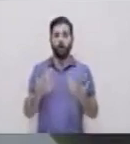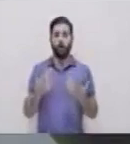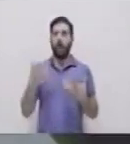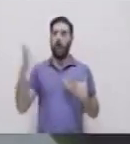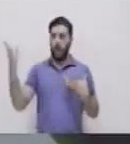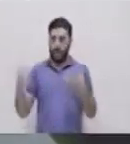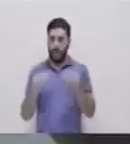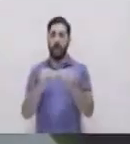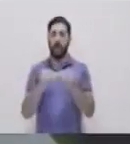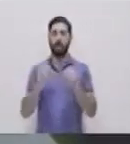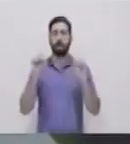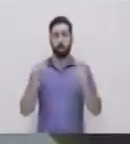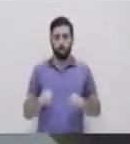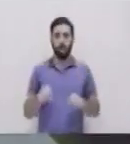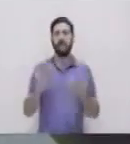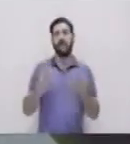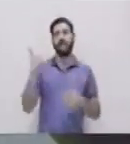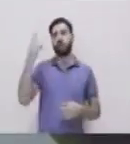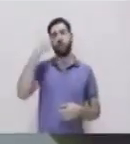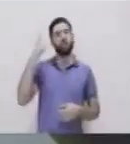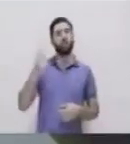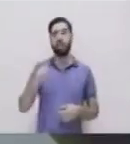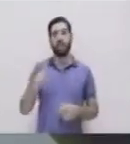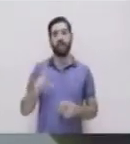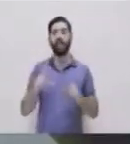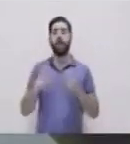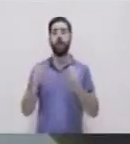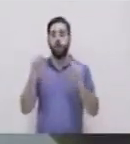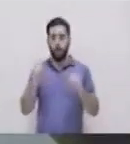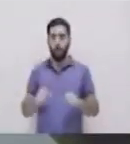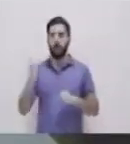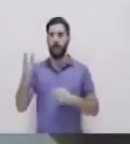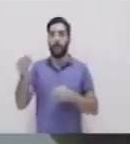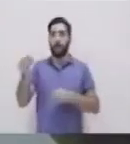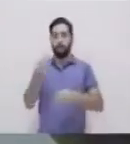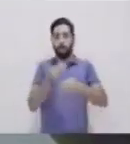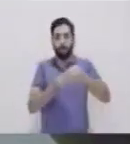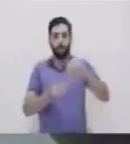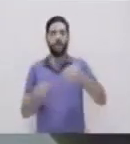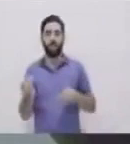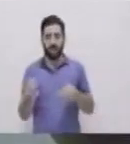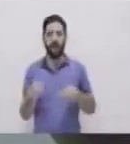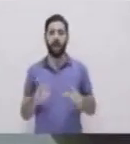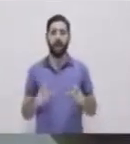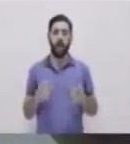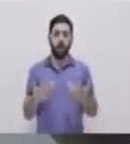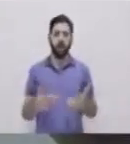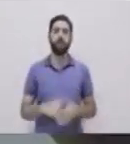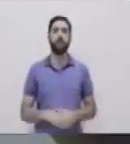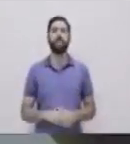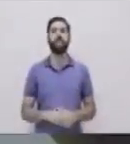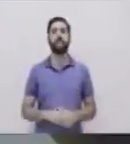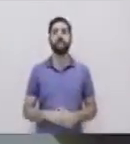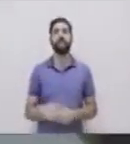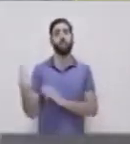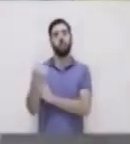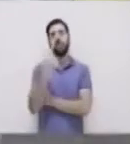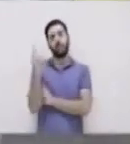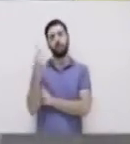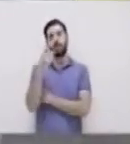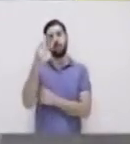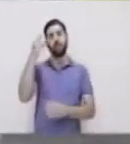los demás? Porque muchas personas pues tienen ese problema y no saben en realidad cómo poderlo modificar.